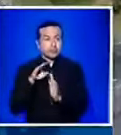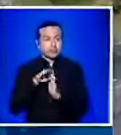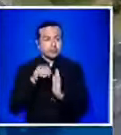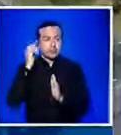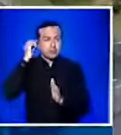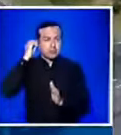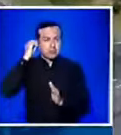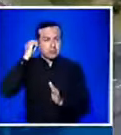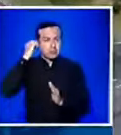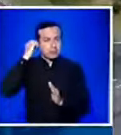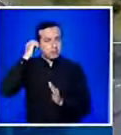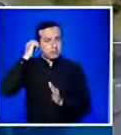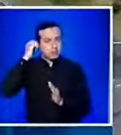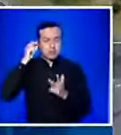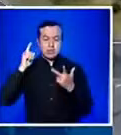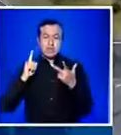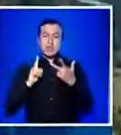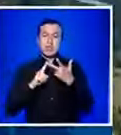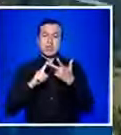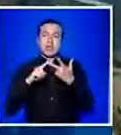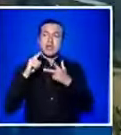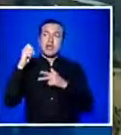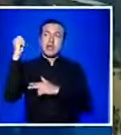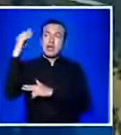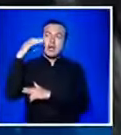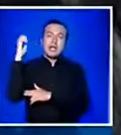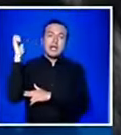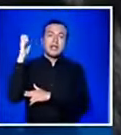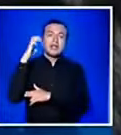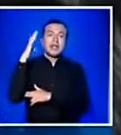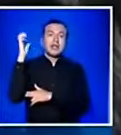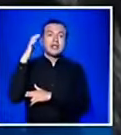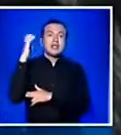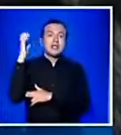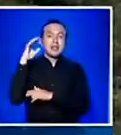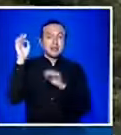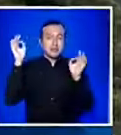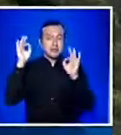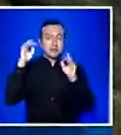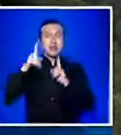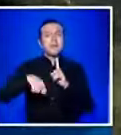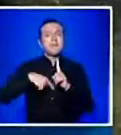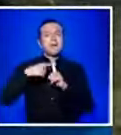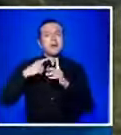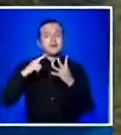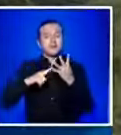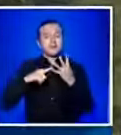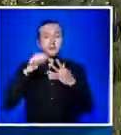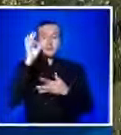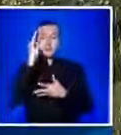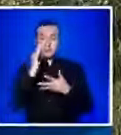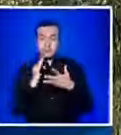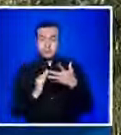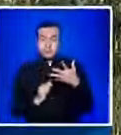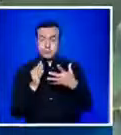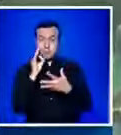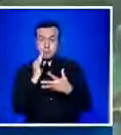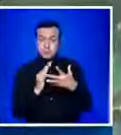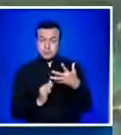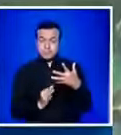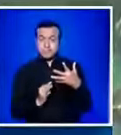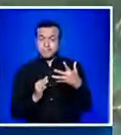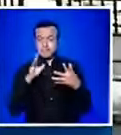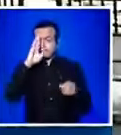sistema energético, migrando a energías renovables, y redireccionar los presupuestos financieros para conseguir